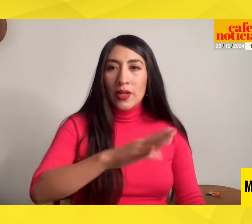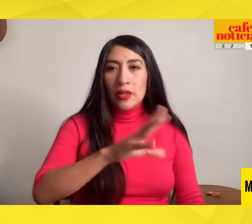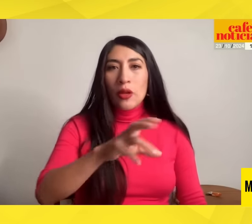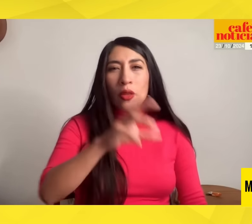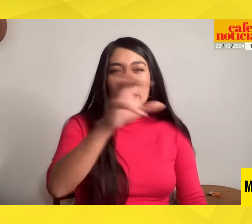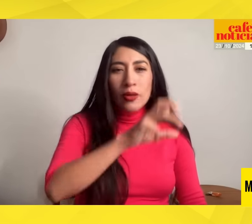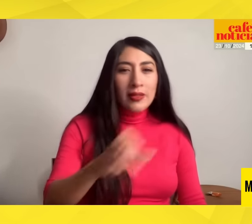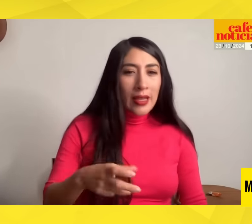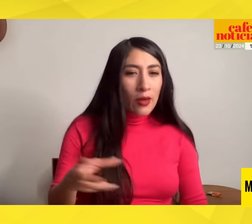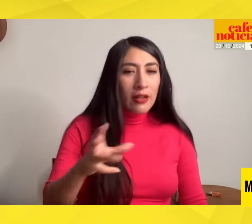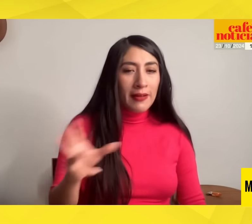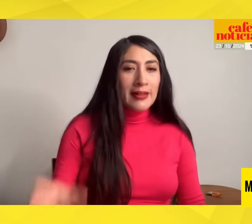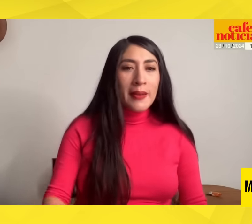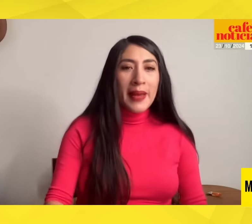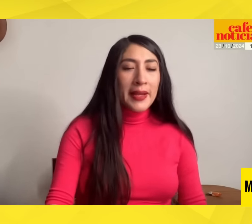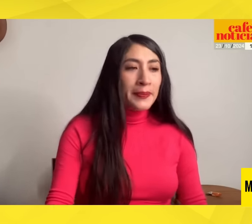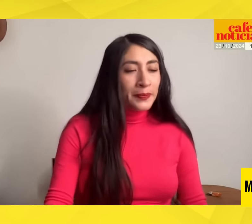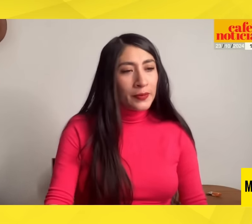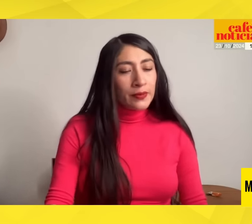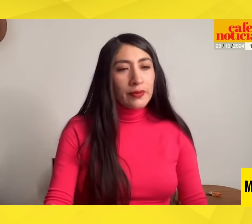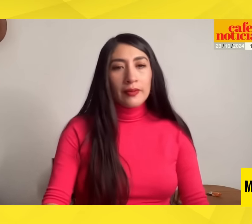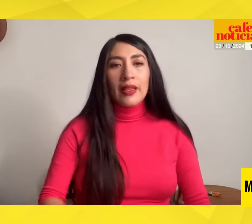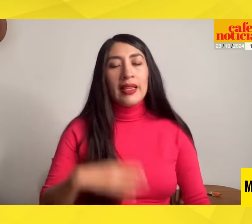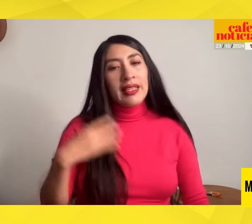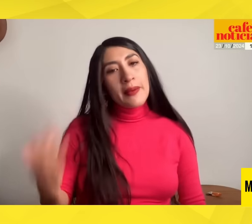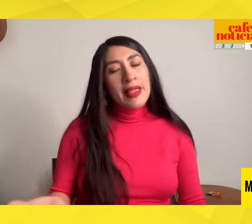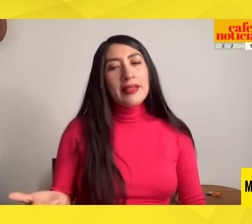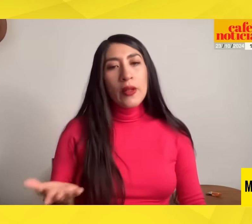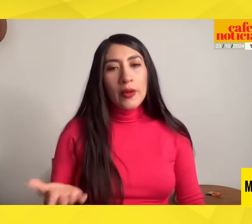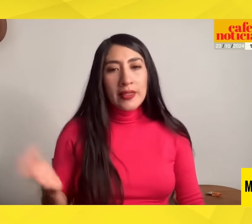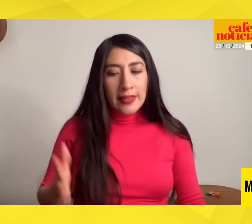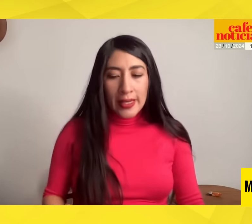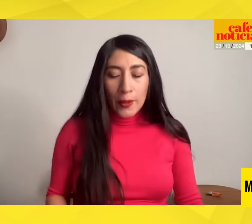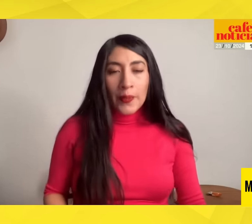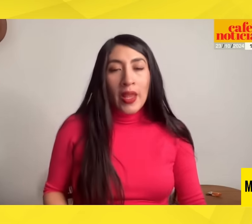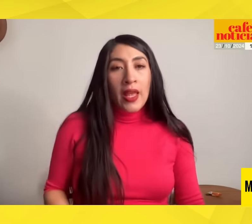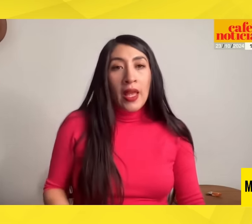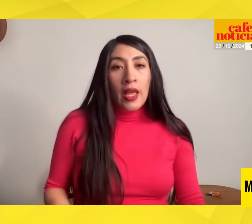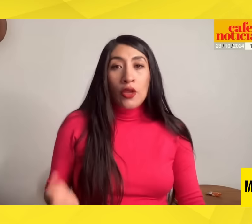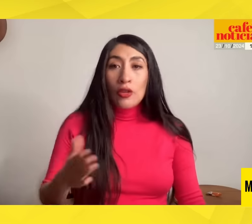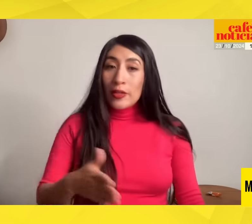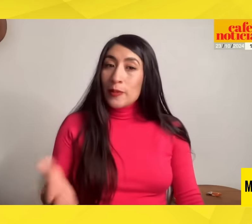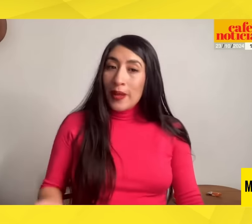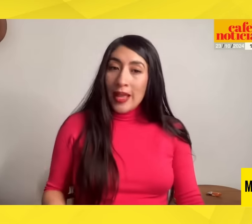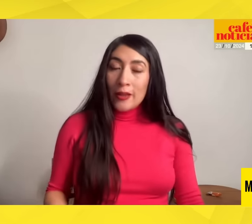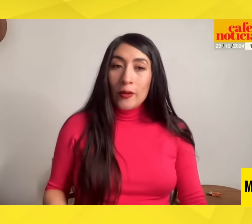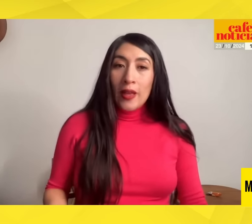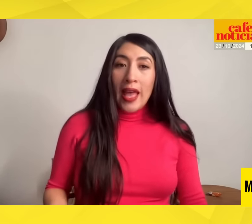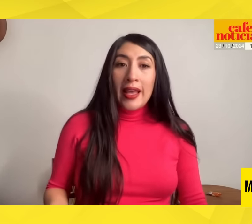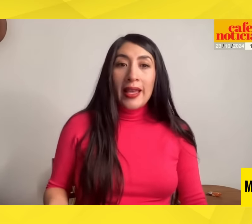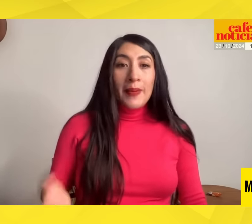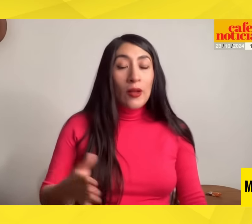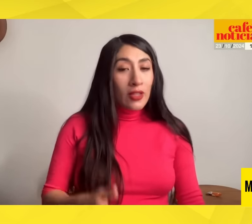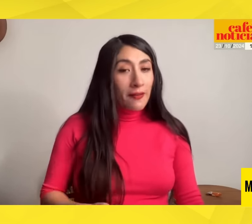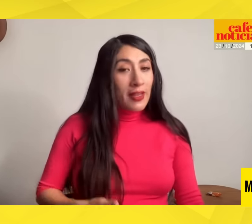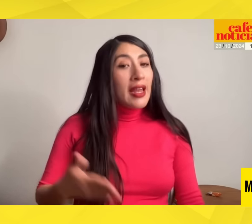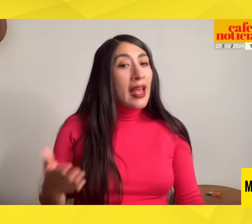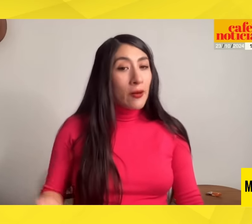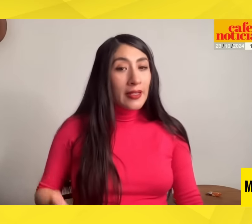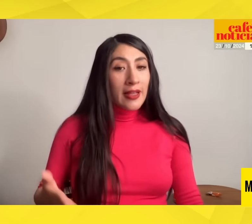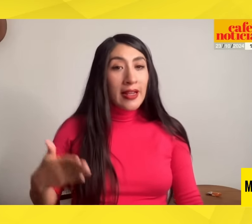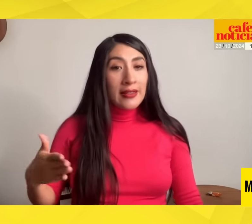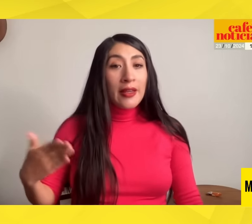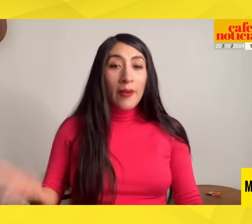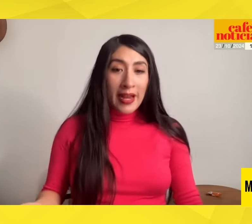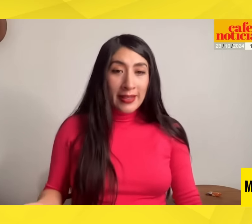lunes porque todo esto estalló el fin de semana lleva desde el lunes diciendo Yo estoy esperando a que me notifique